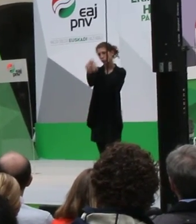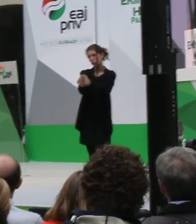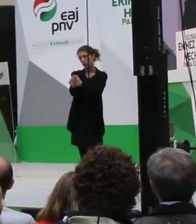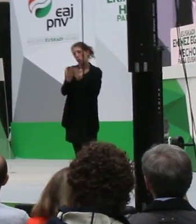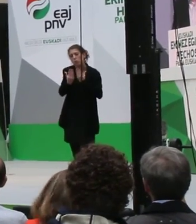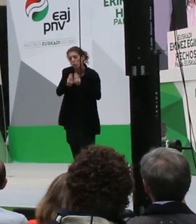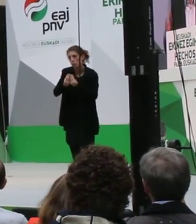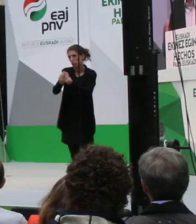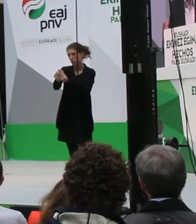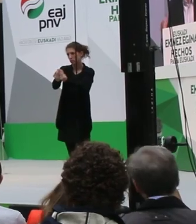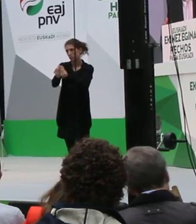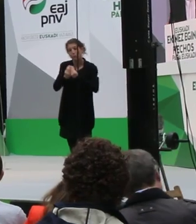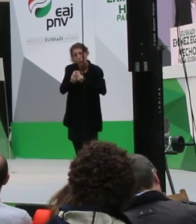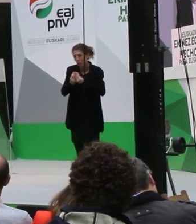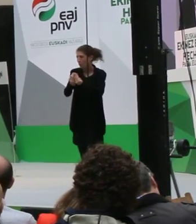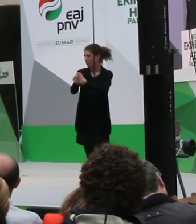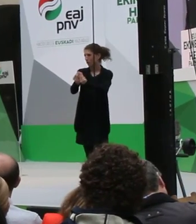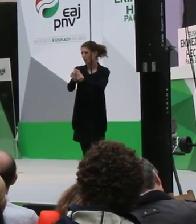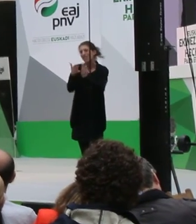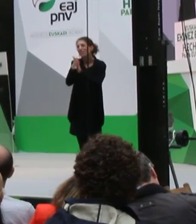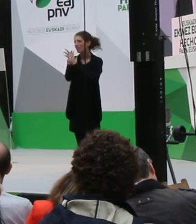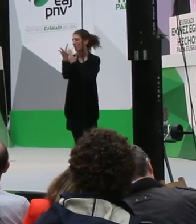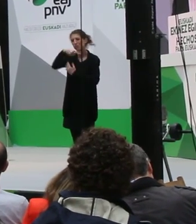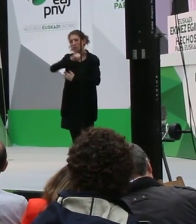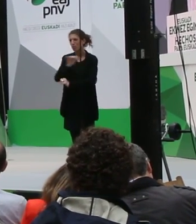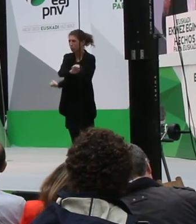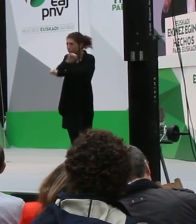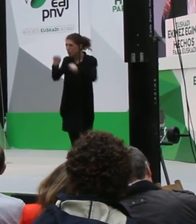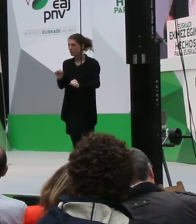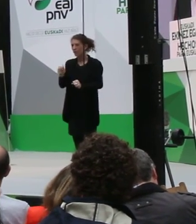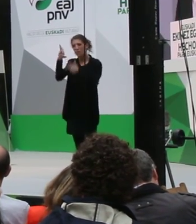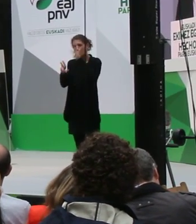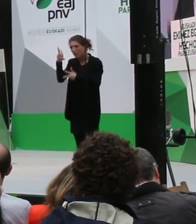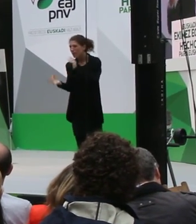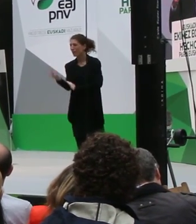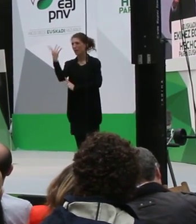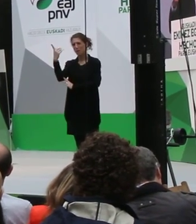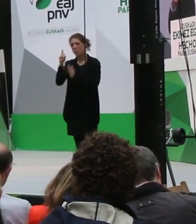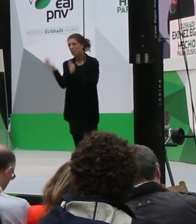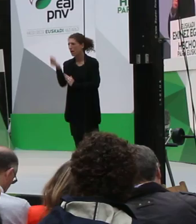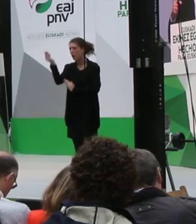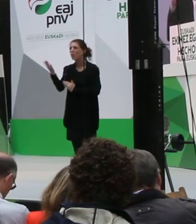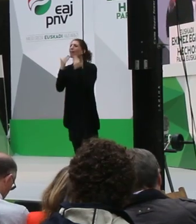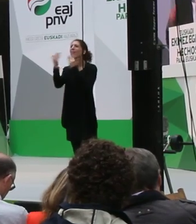Elkarlana. Elkarlana da gure indarra. Euskadi ekinez